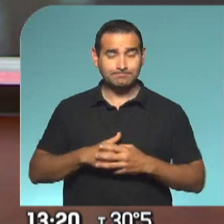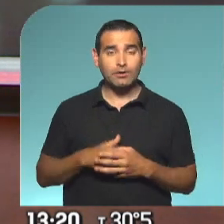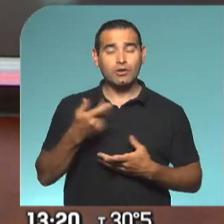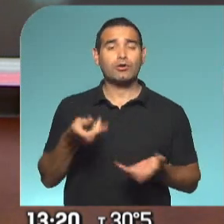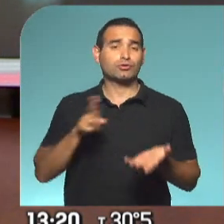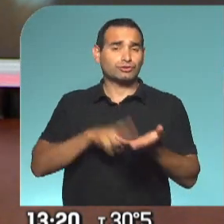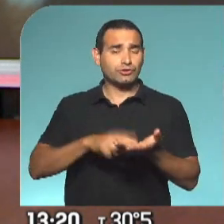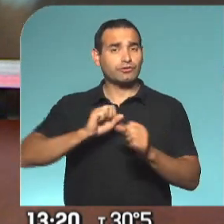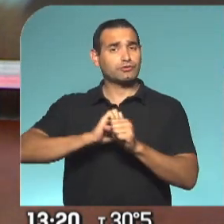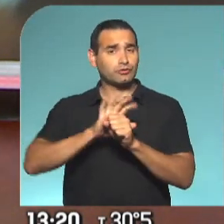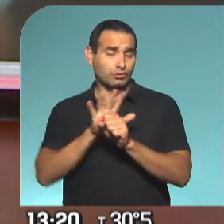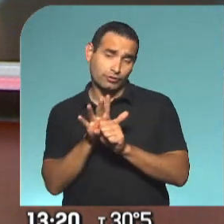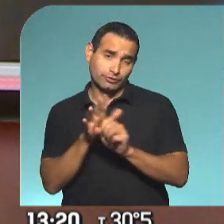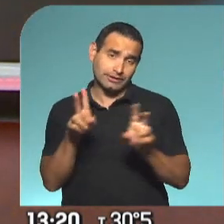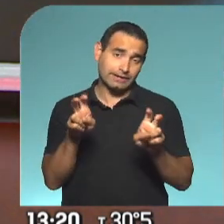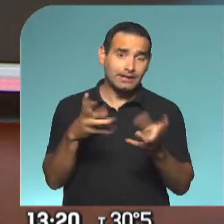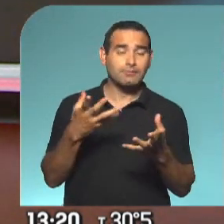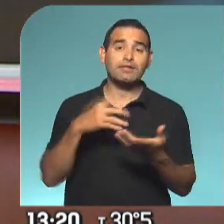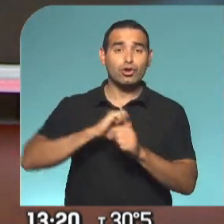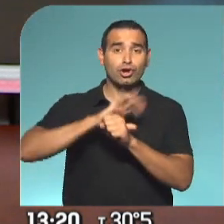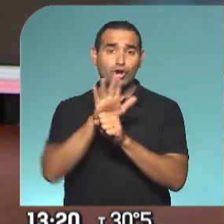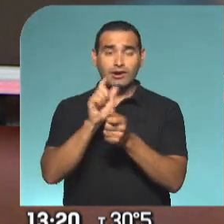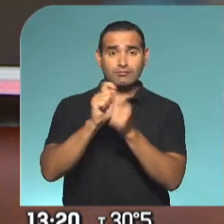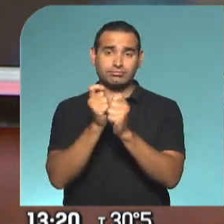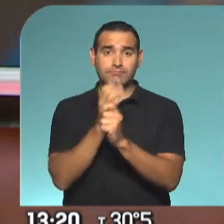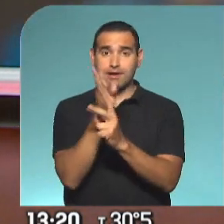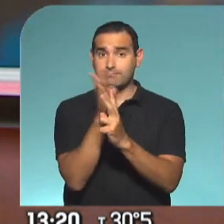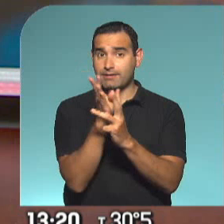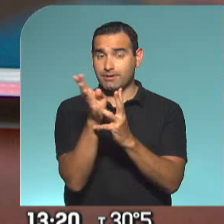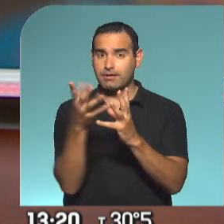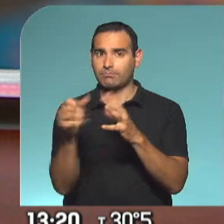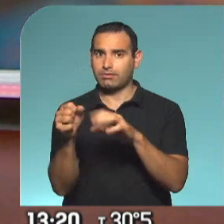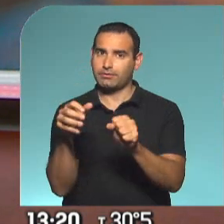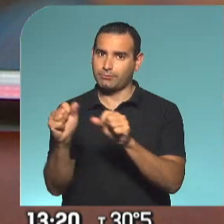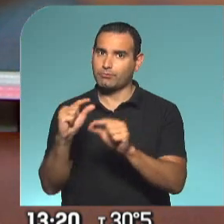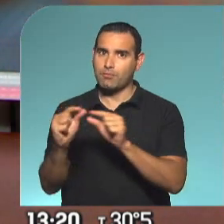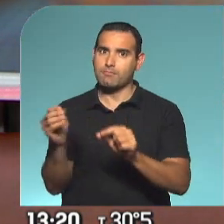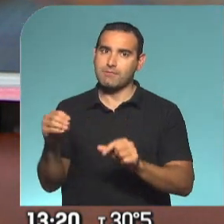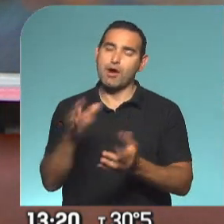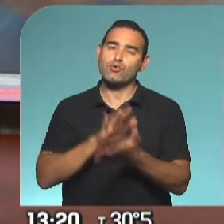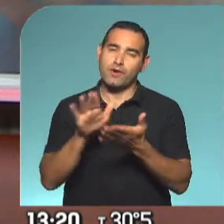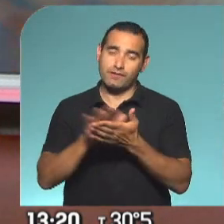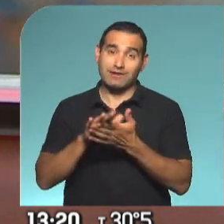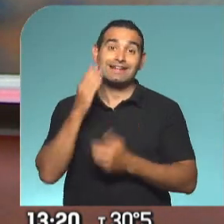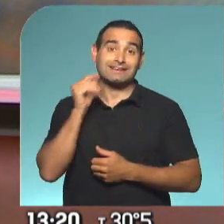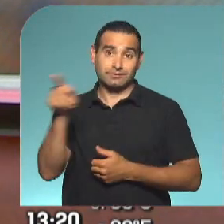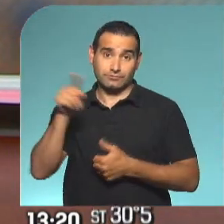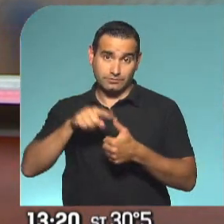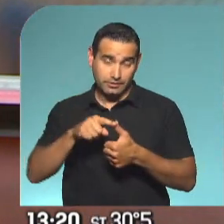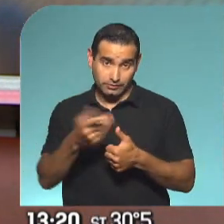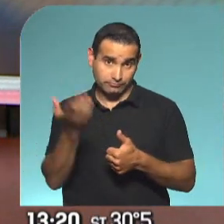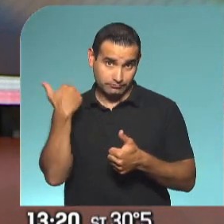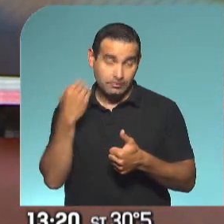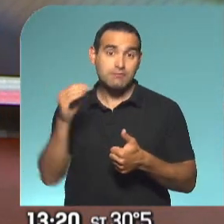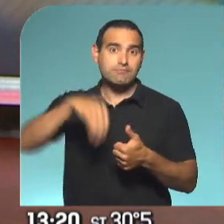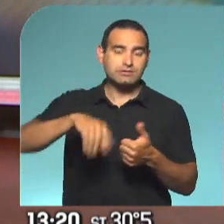queremos hablar de la pandemia y hablamos de las cepas que están siendo descubiertas de la COVID-19, nuevas, ¿no? La del Reino Unido. En las últimas horas se